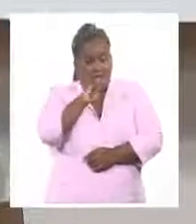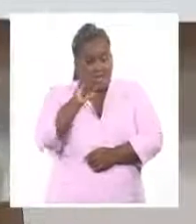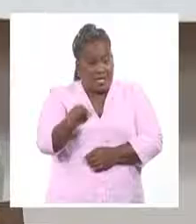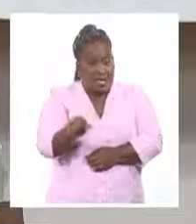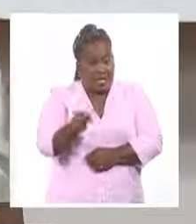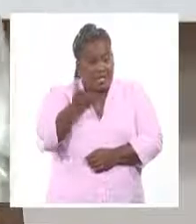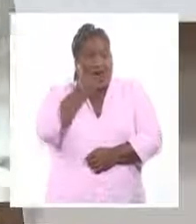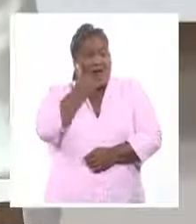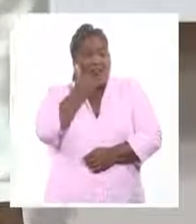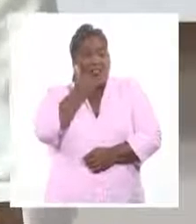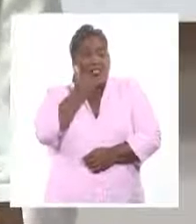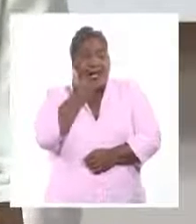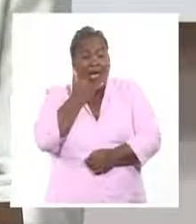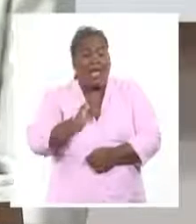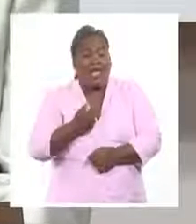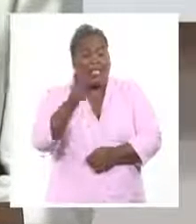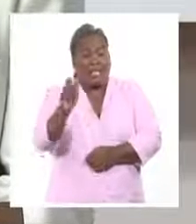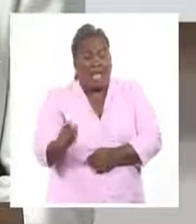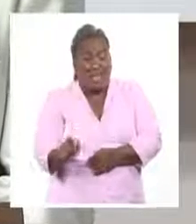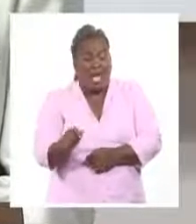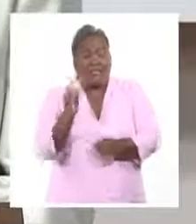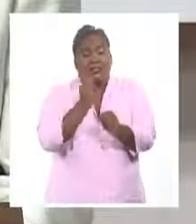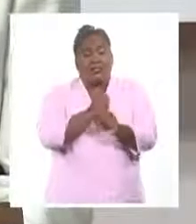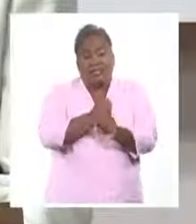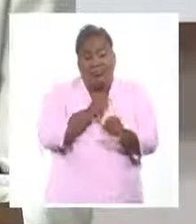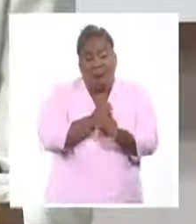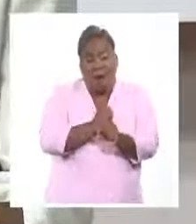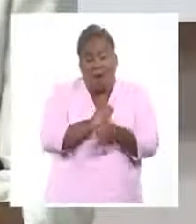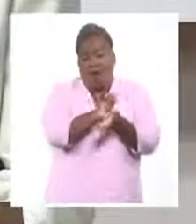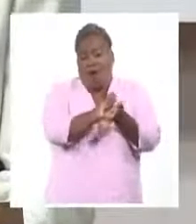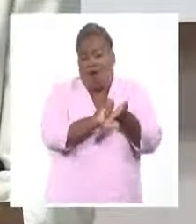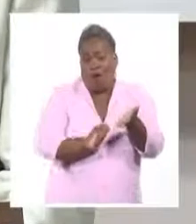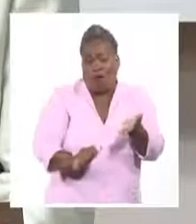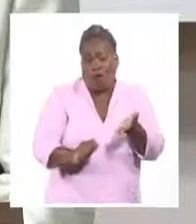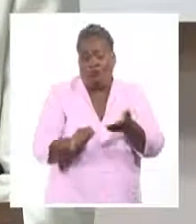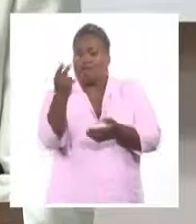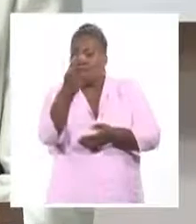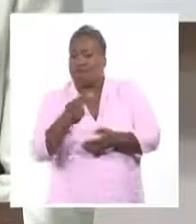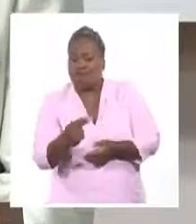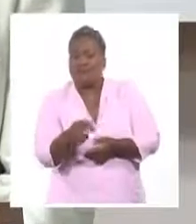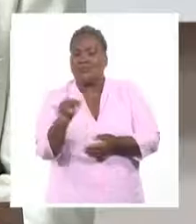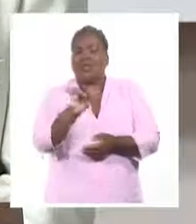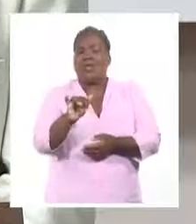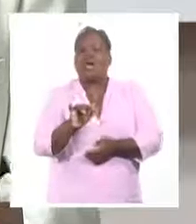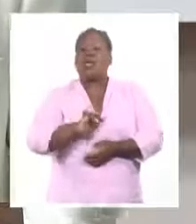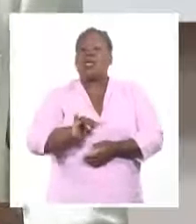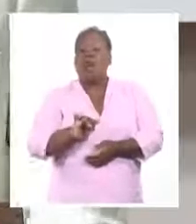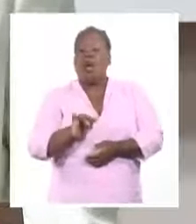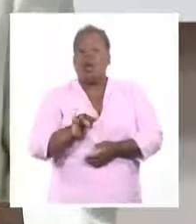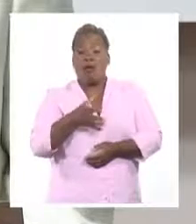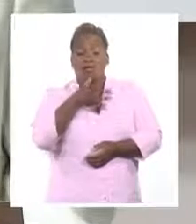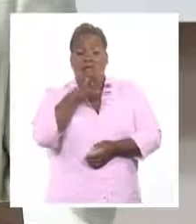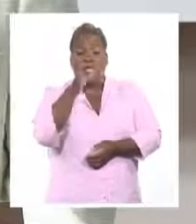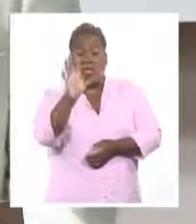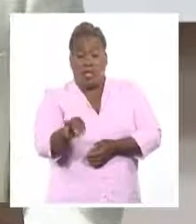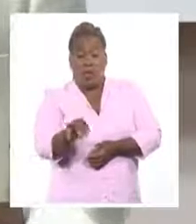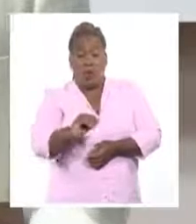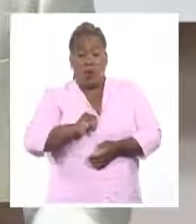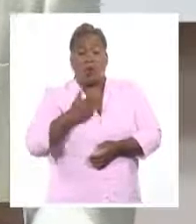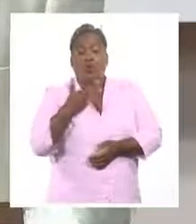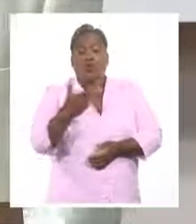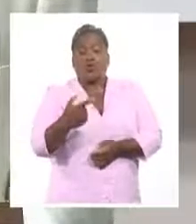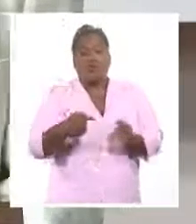patria que son ustedes y sus obras. Nunca como ahora se hizo tan nítida la razón de Fidel al decir que la cultura es